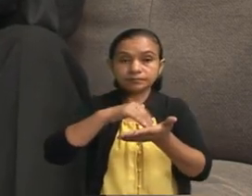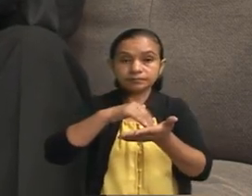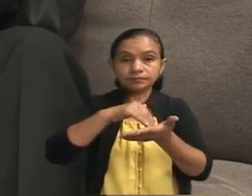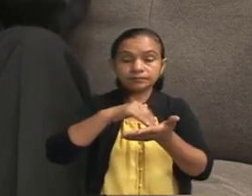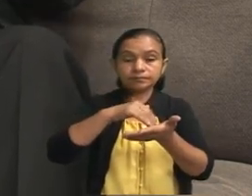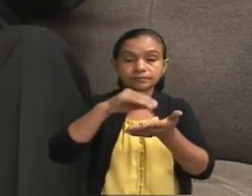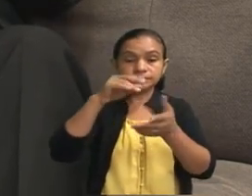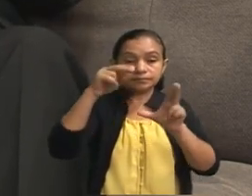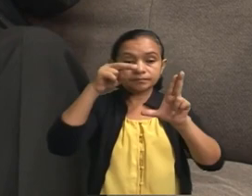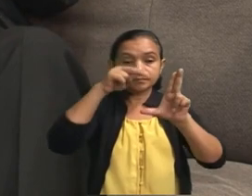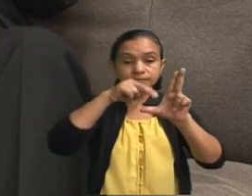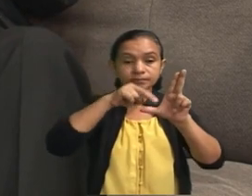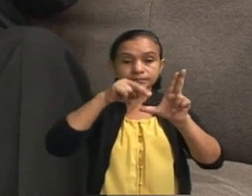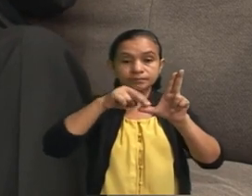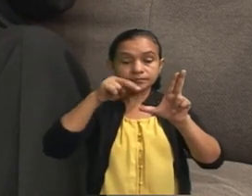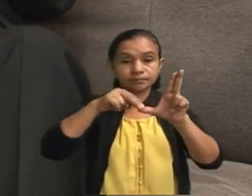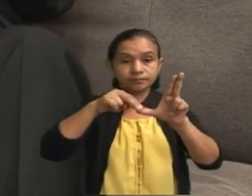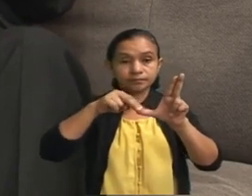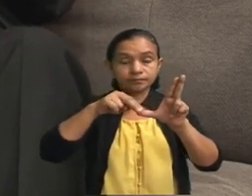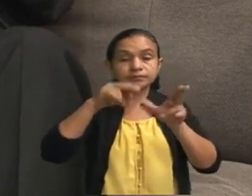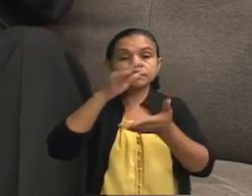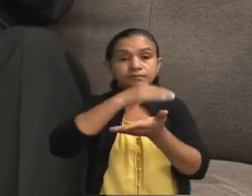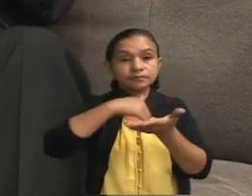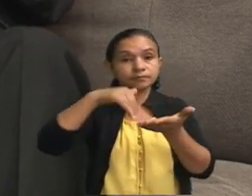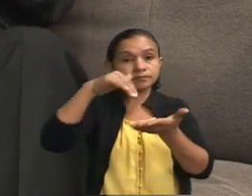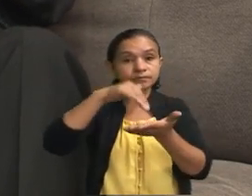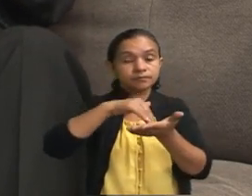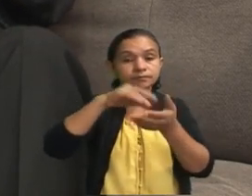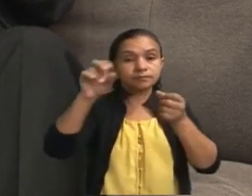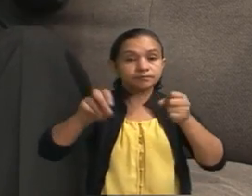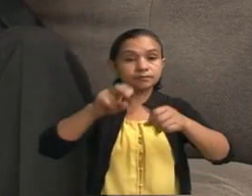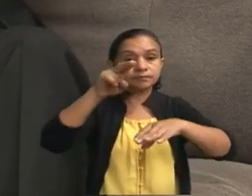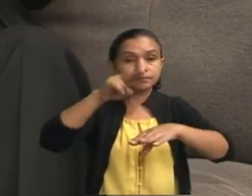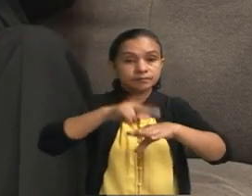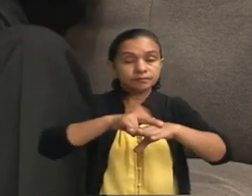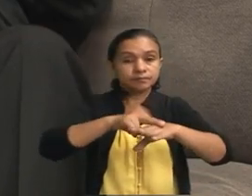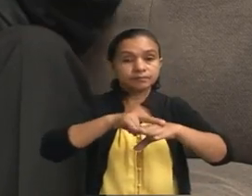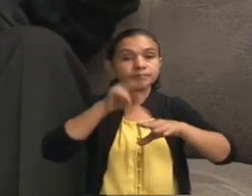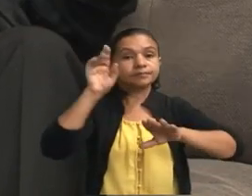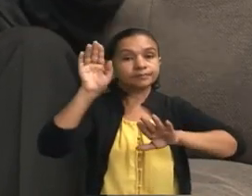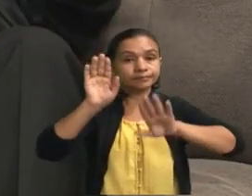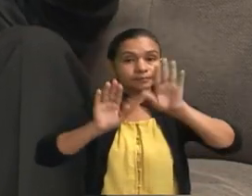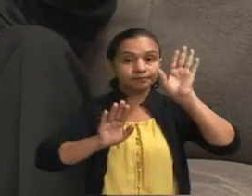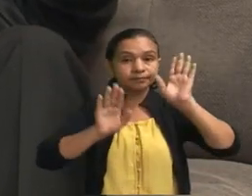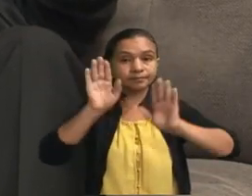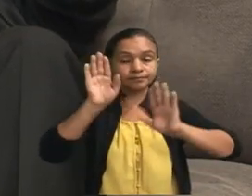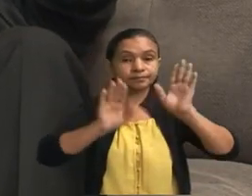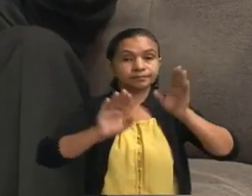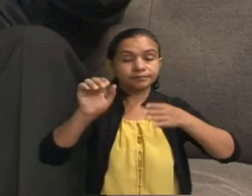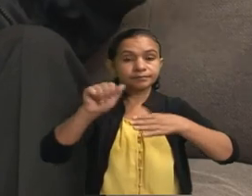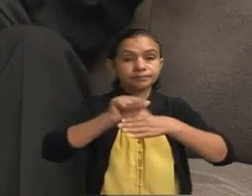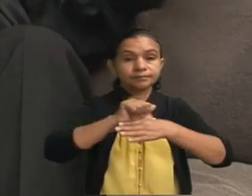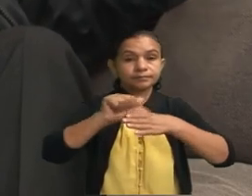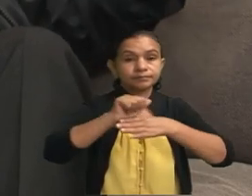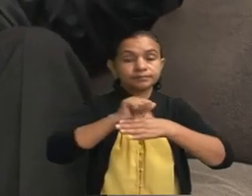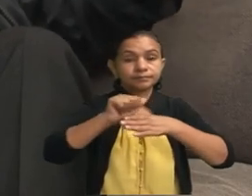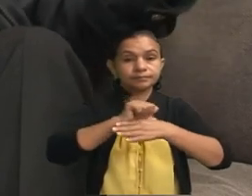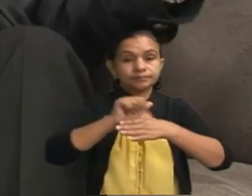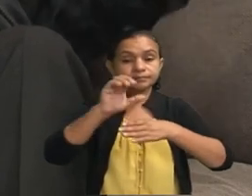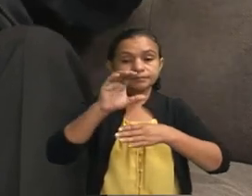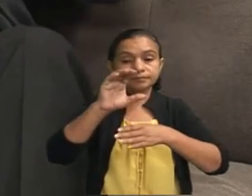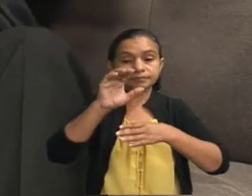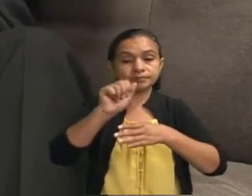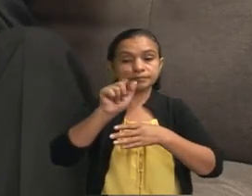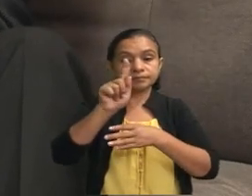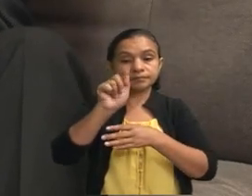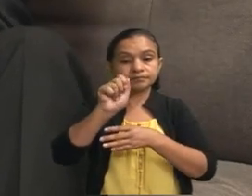como el SINAPRED, digamos, los centros de operaciones nacionales van a participar en este ejercicio. Desde el CATAC